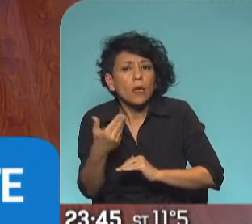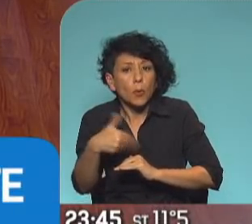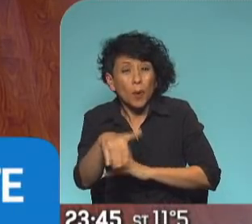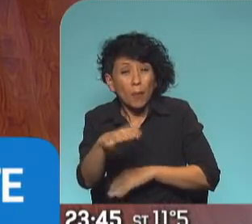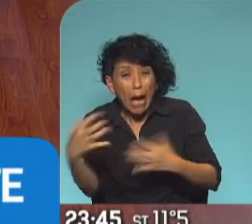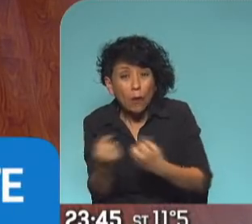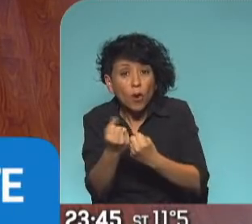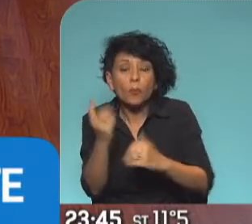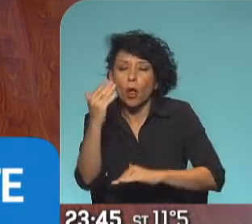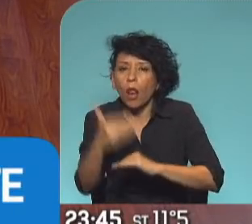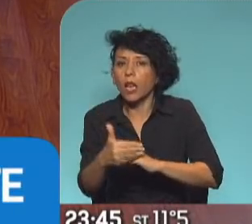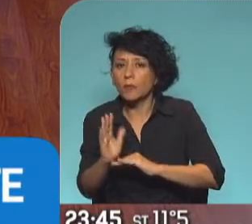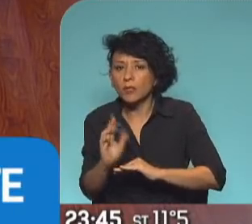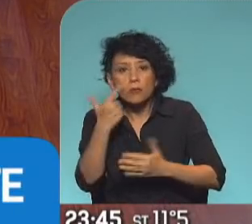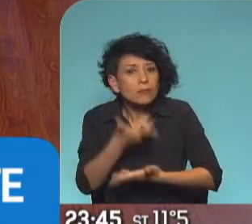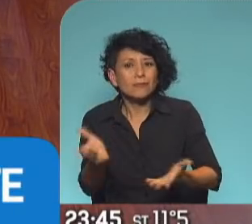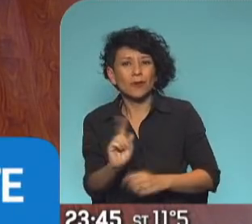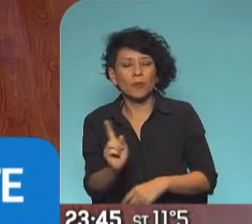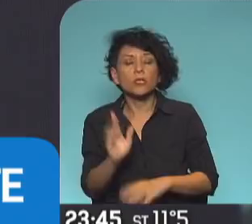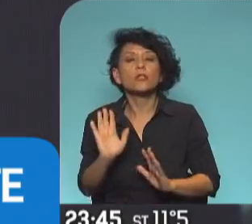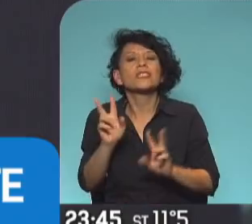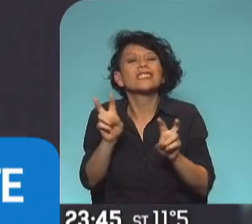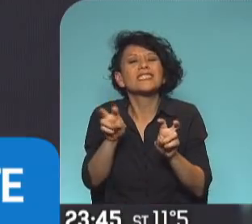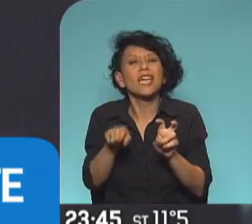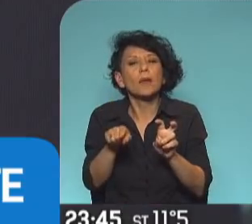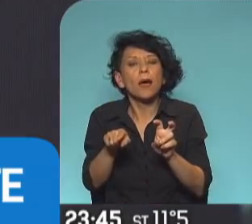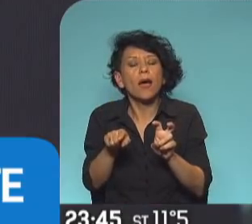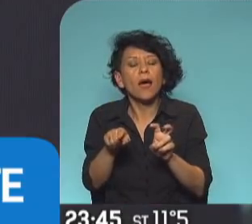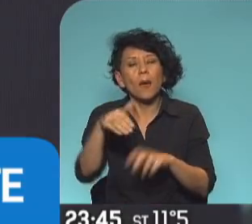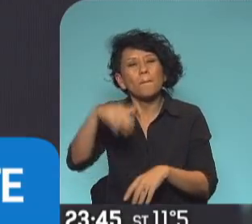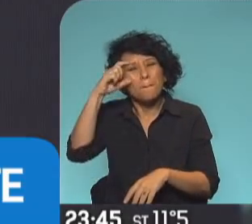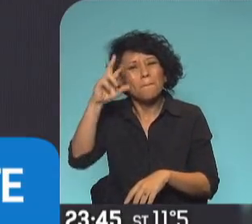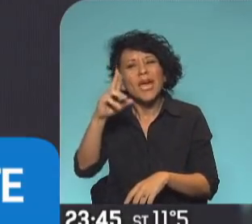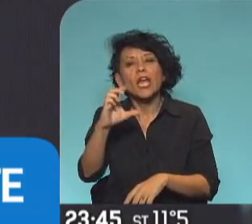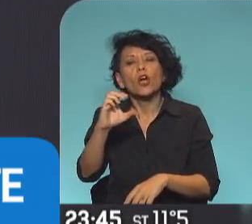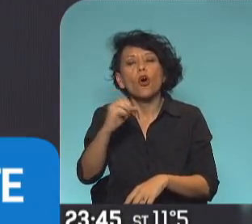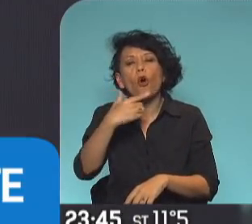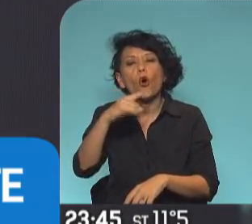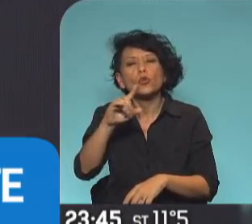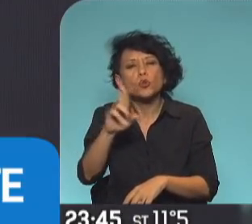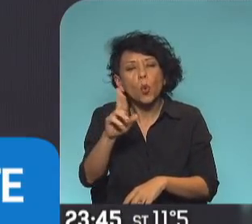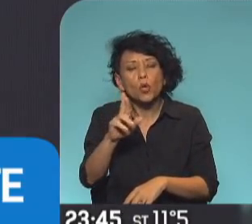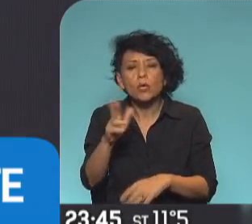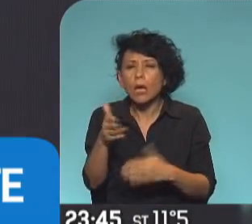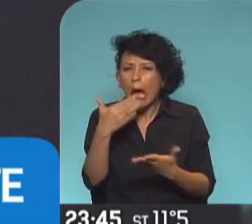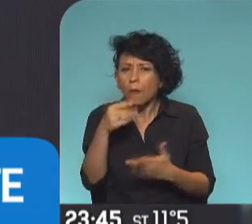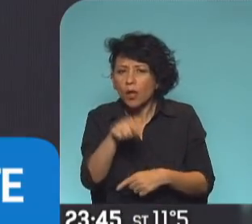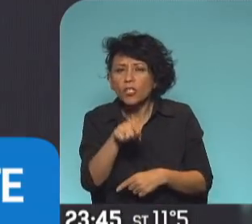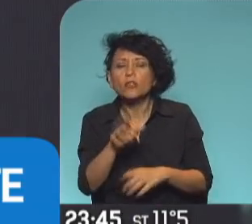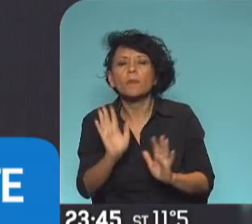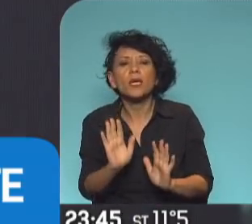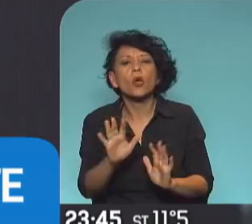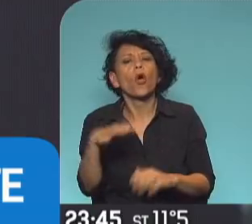instrumentación de ese acuerdo, ¿no? Entonces, el tema del Mercosur también fue tocado, como dice, bueno, hay